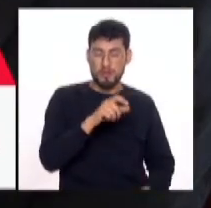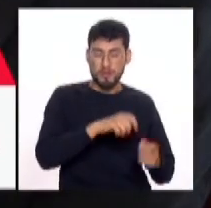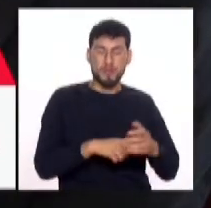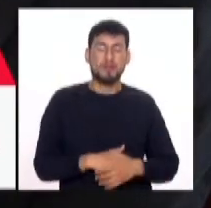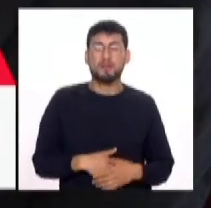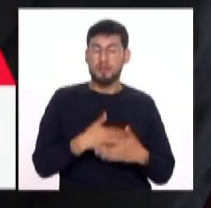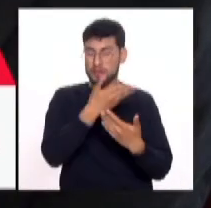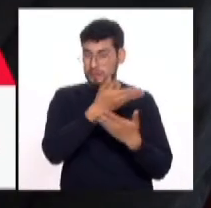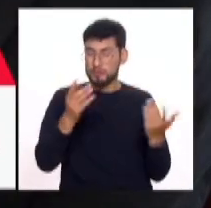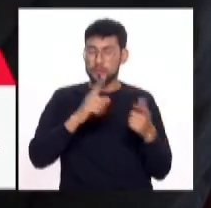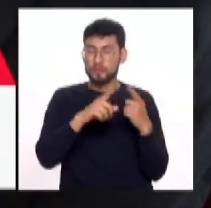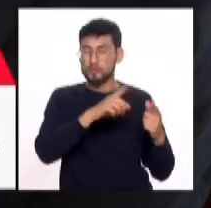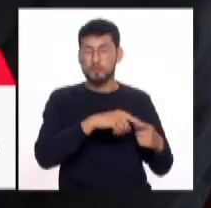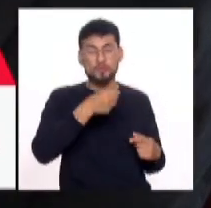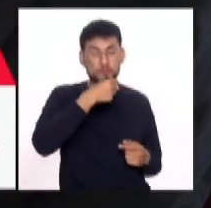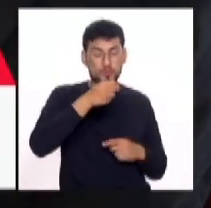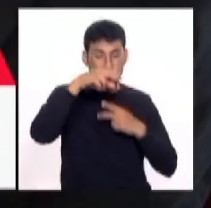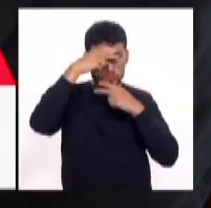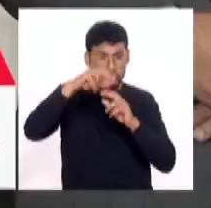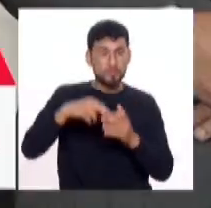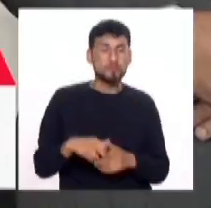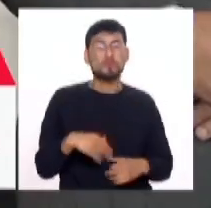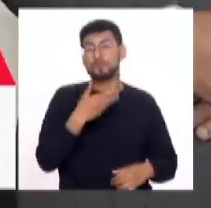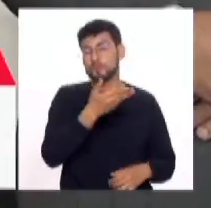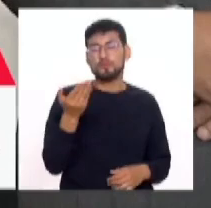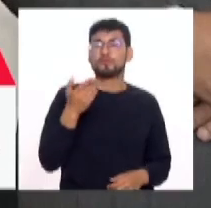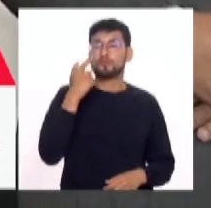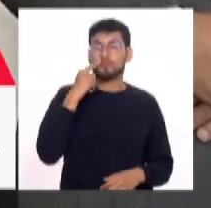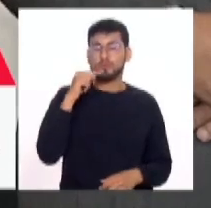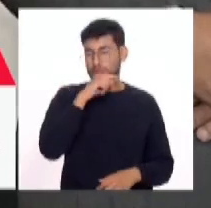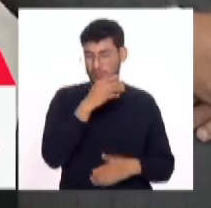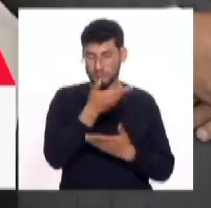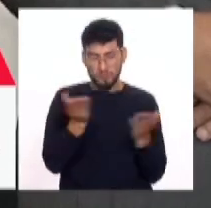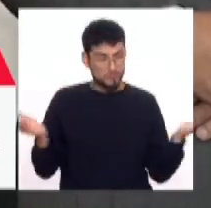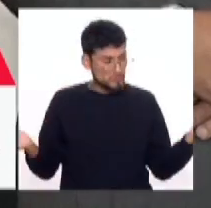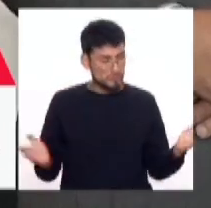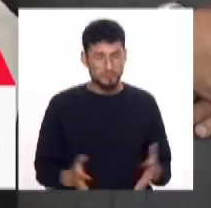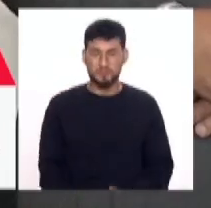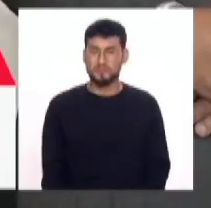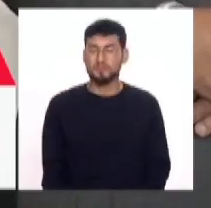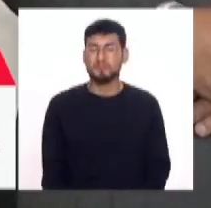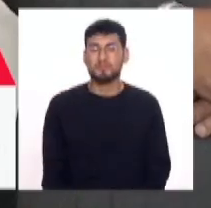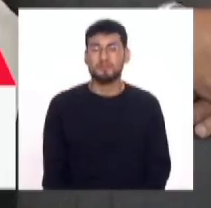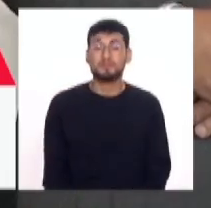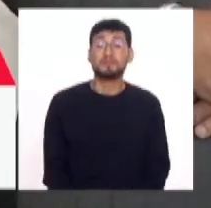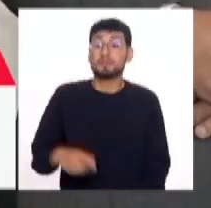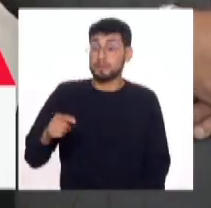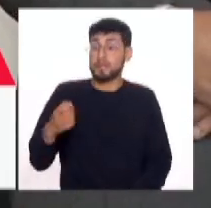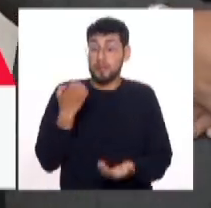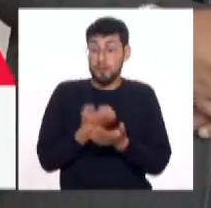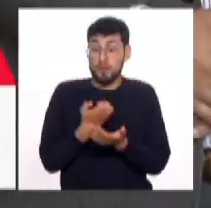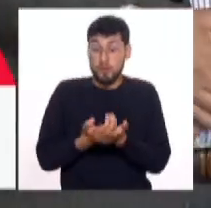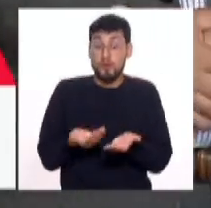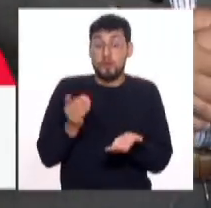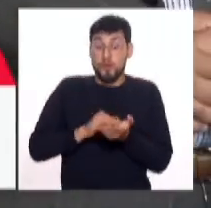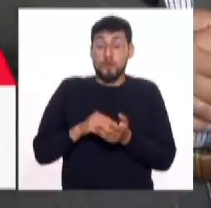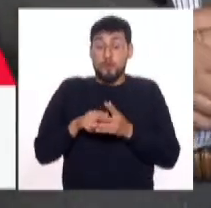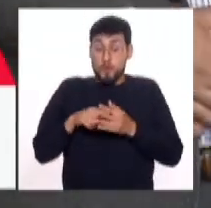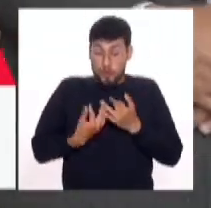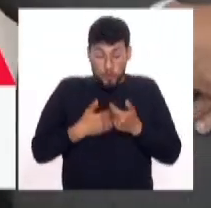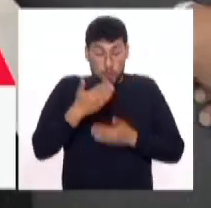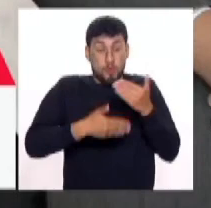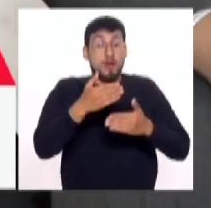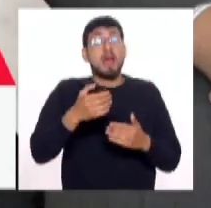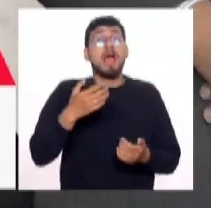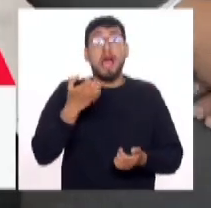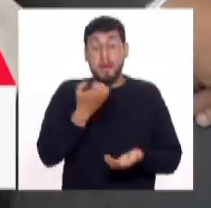y señores de la prensa, señores y señoras. Reactivar la economía, mejorar la